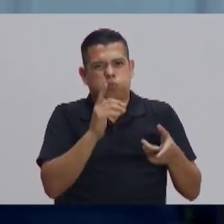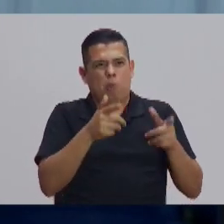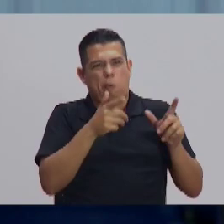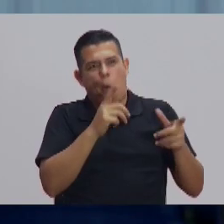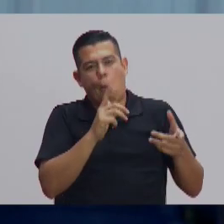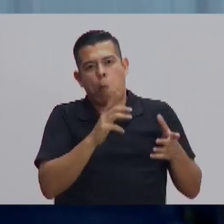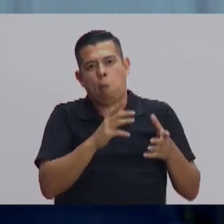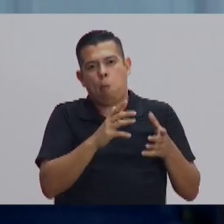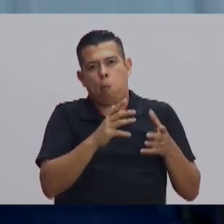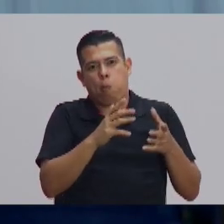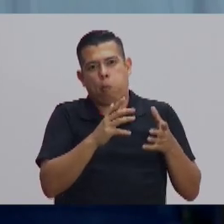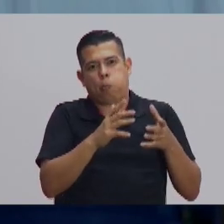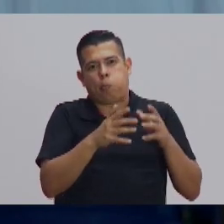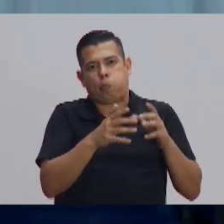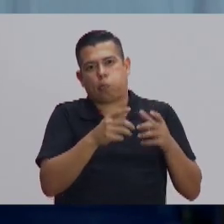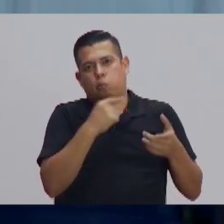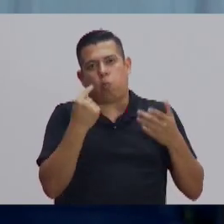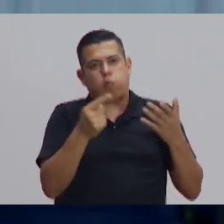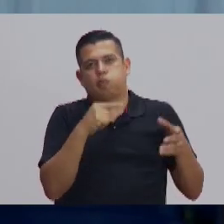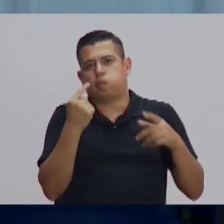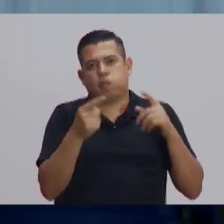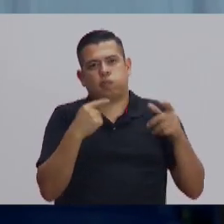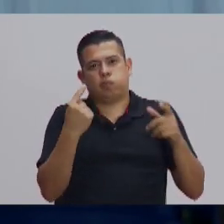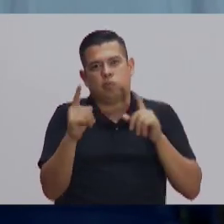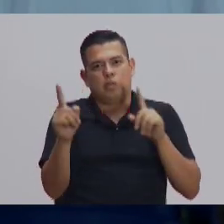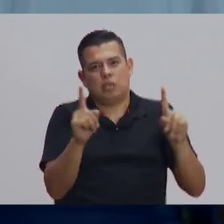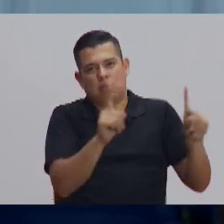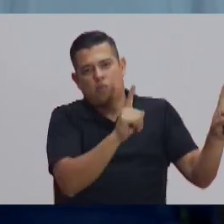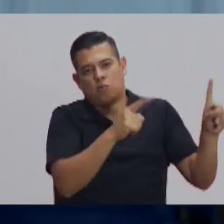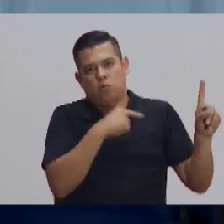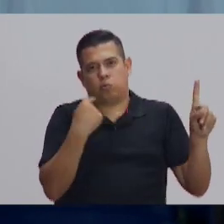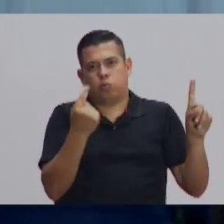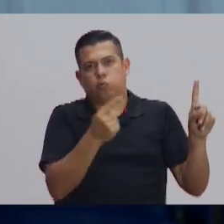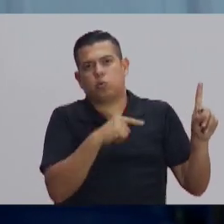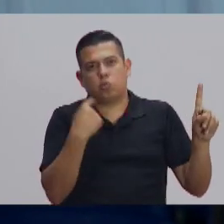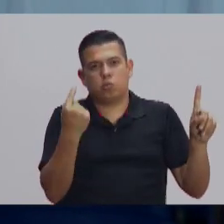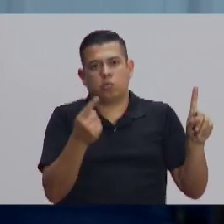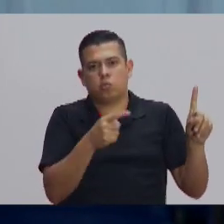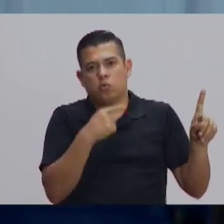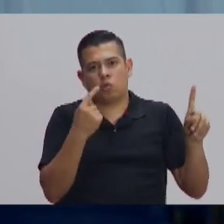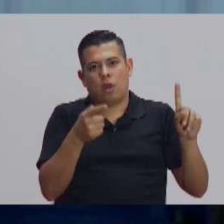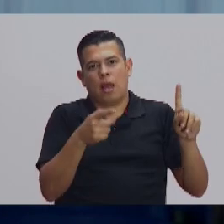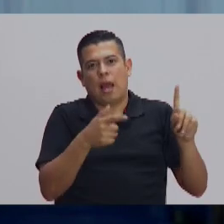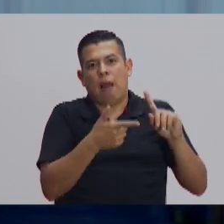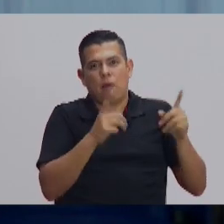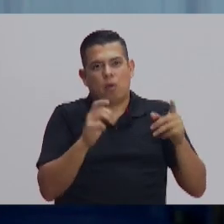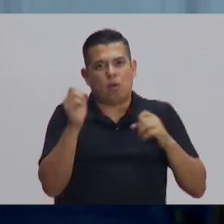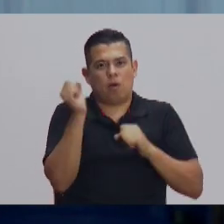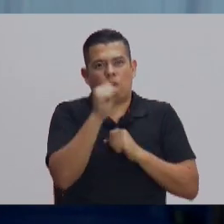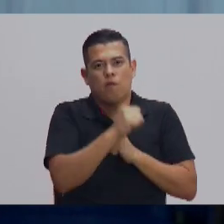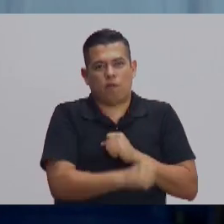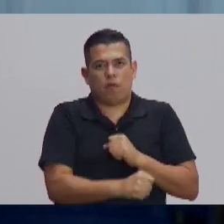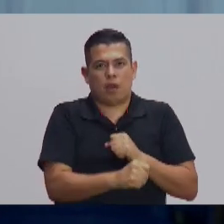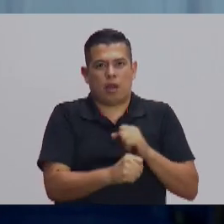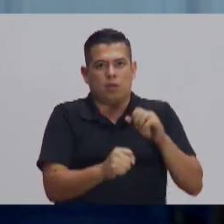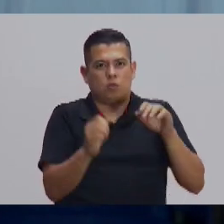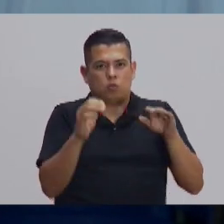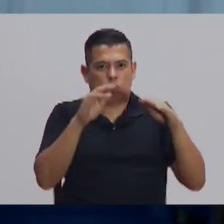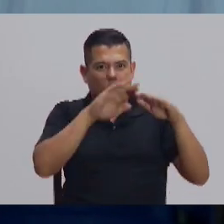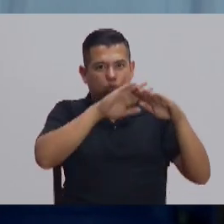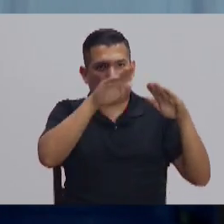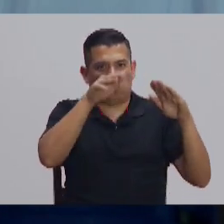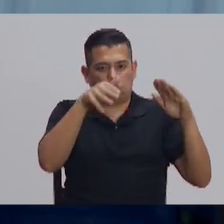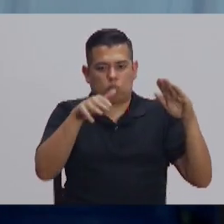seis hombres y los siguieron desde la puerta hasta zebari y los derrotaron en la bajada